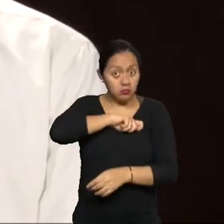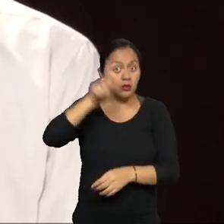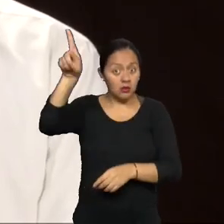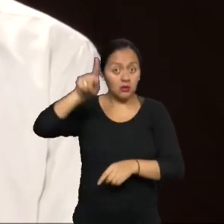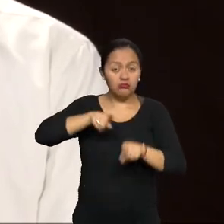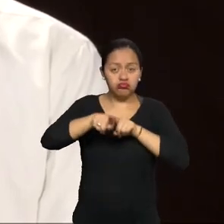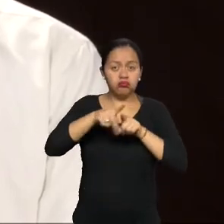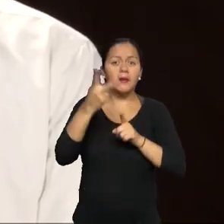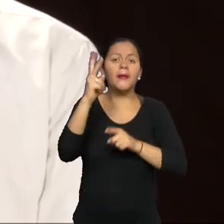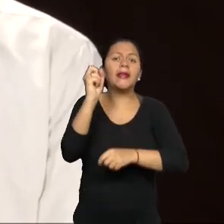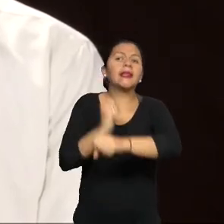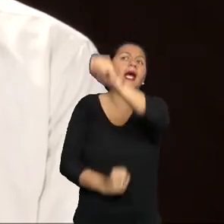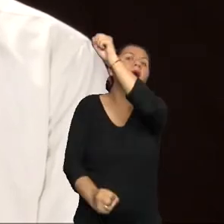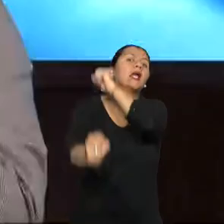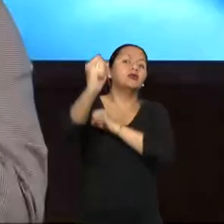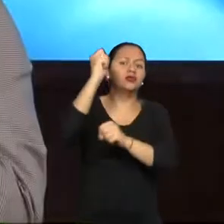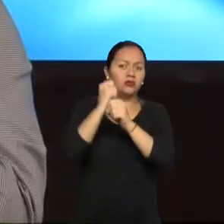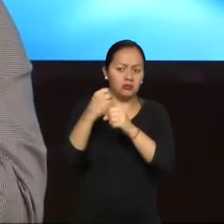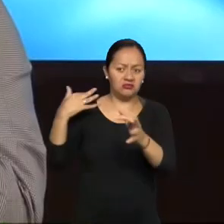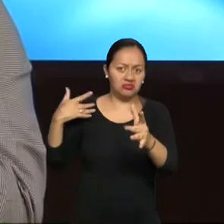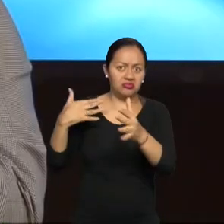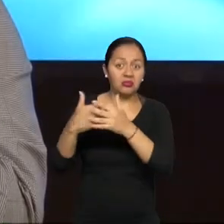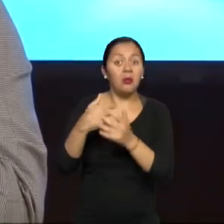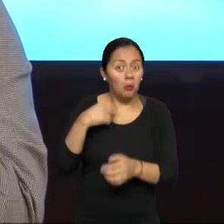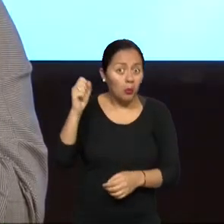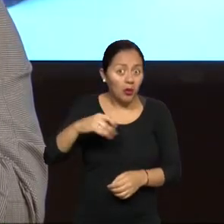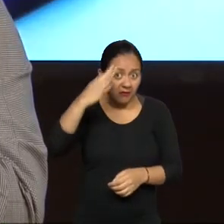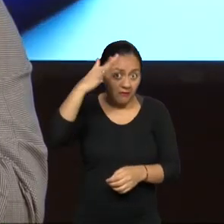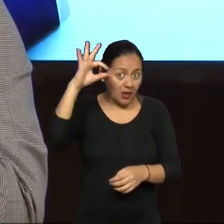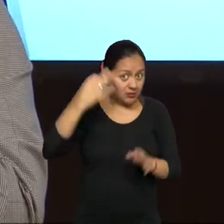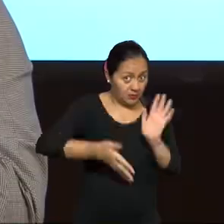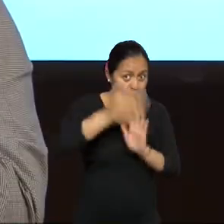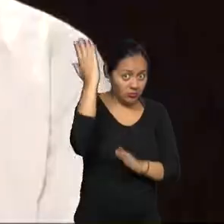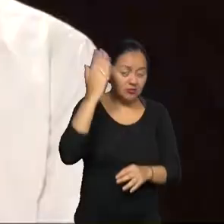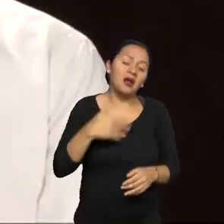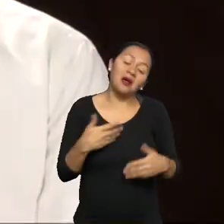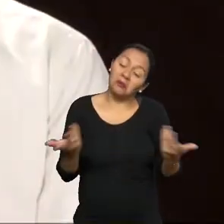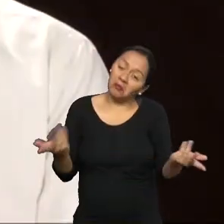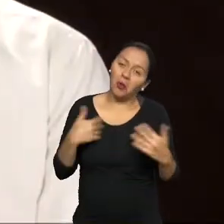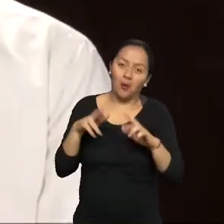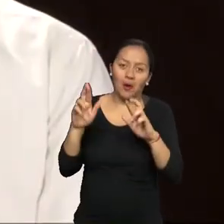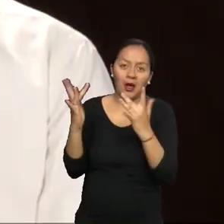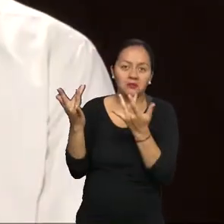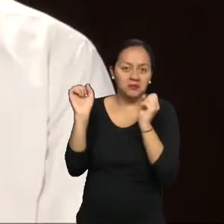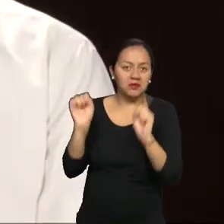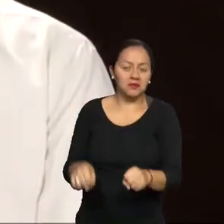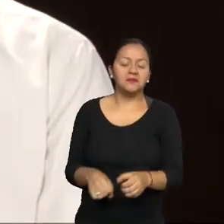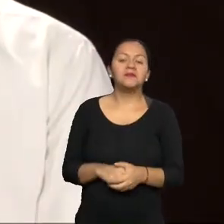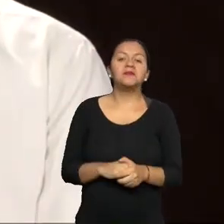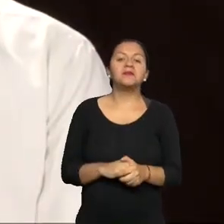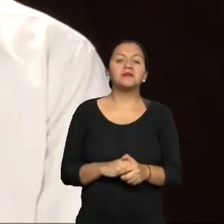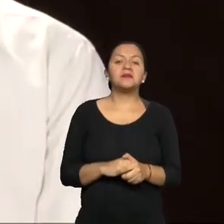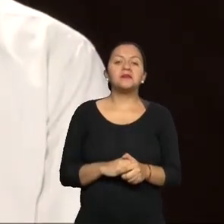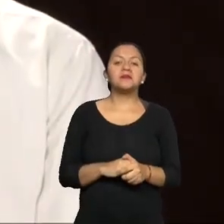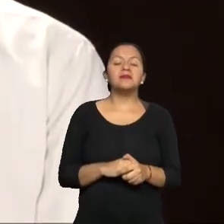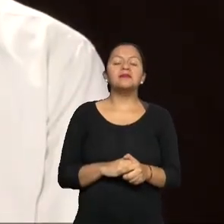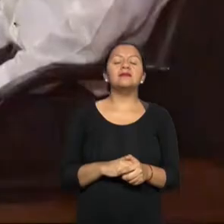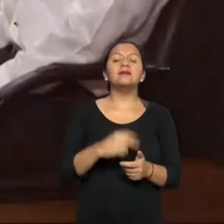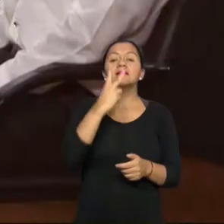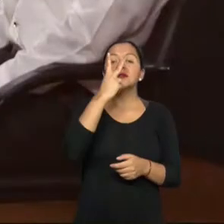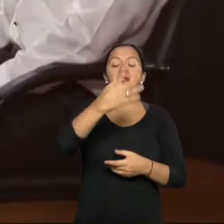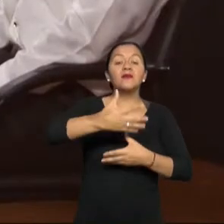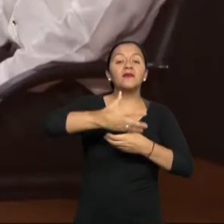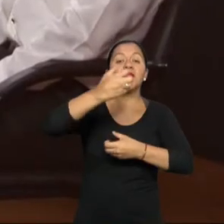como 20 años. O sea, que muy pronto podremos estar en Francia, podríamos decir. Claro. Sí, yo espero que sí. José, ustedes, la cobertura de su